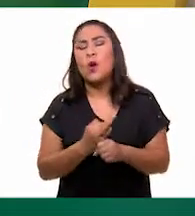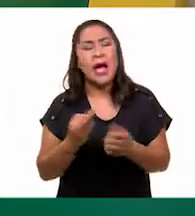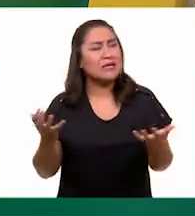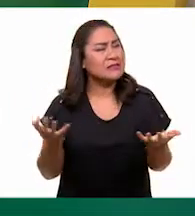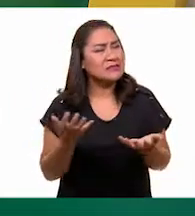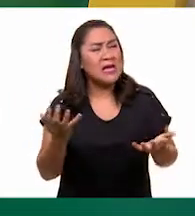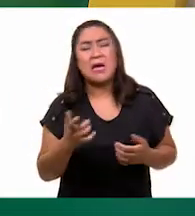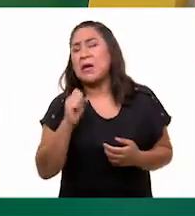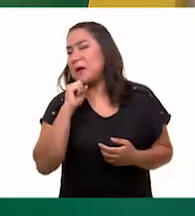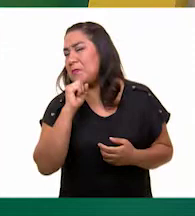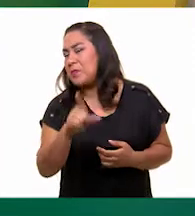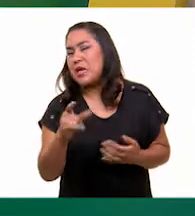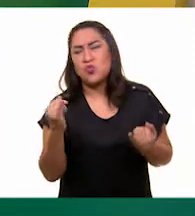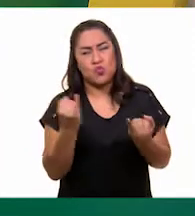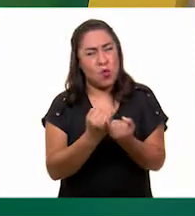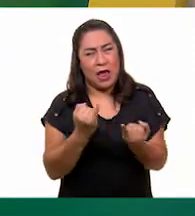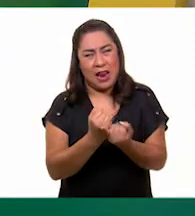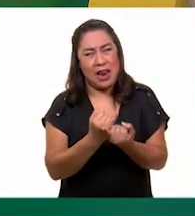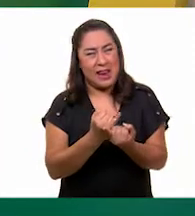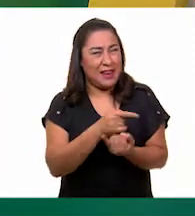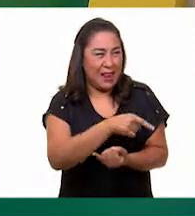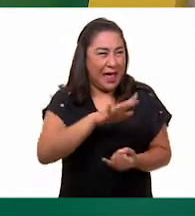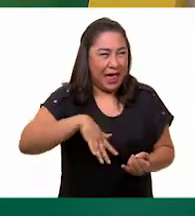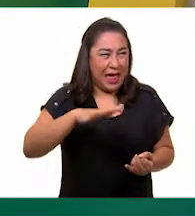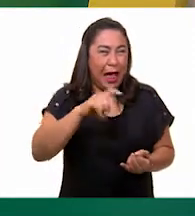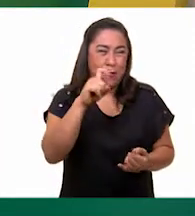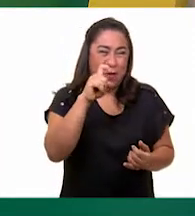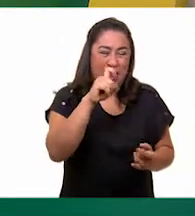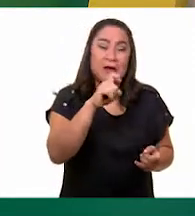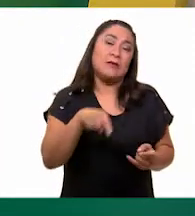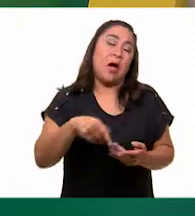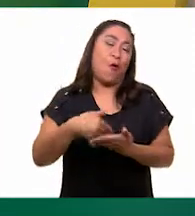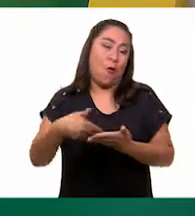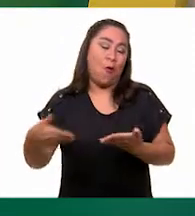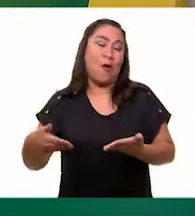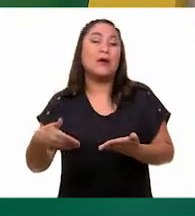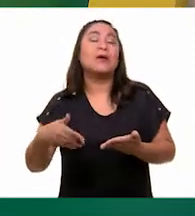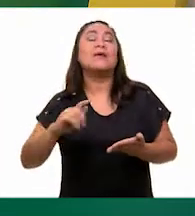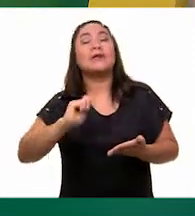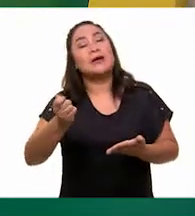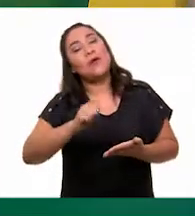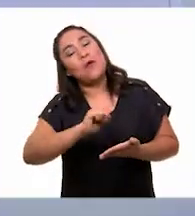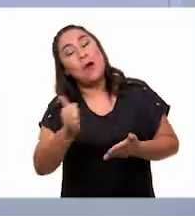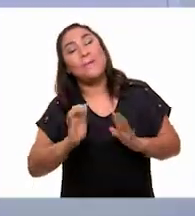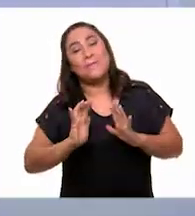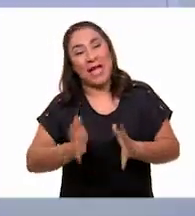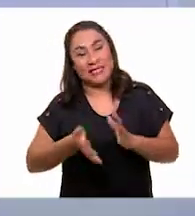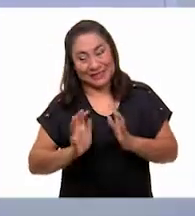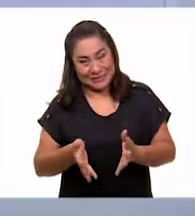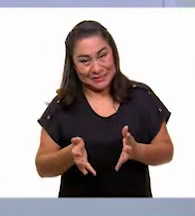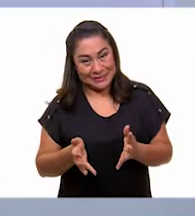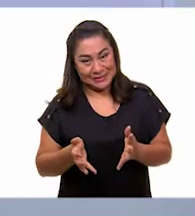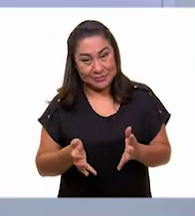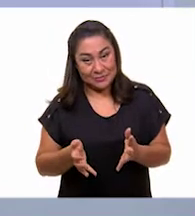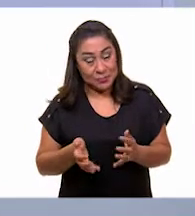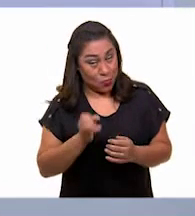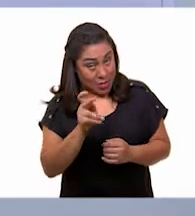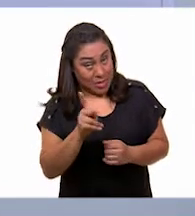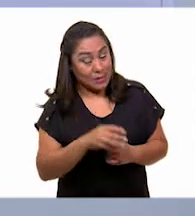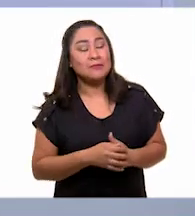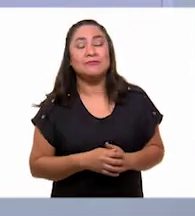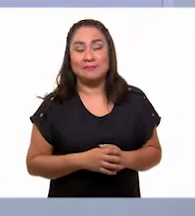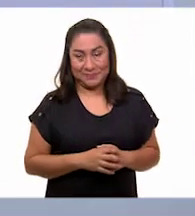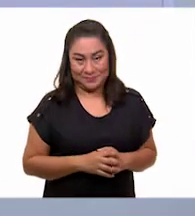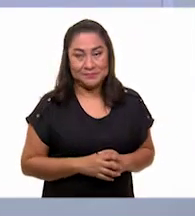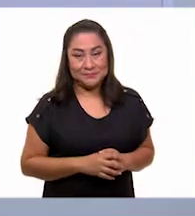mismo que utilizamos con las botellas de agua, pero en este caso no vamos a utilizar agua, sino vamos a utilizar la masa que tenemos aquí. ¿Te parece, Oscar? Me parece